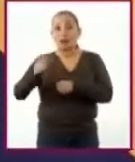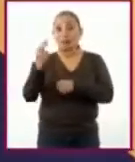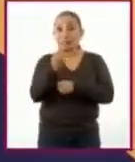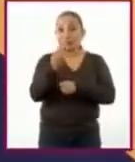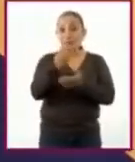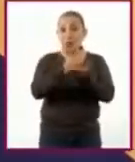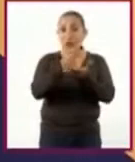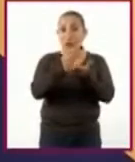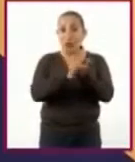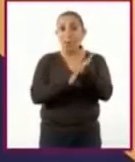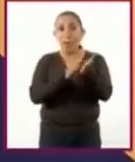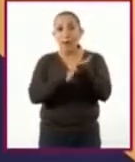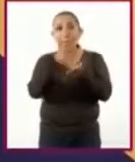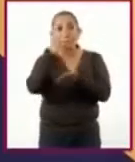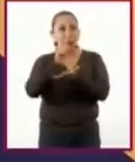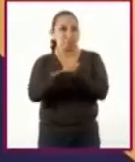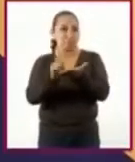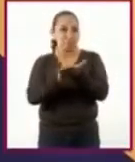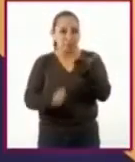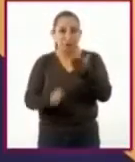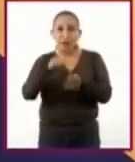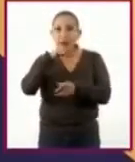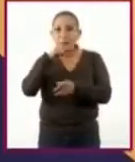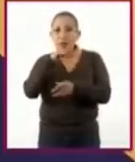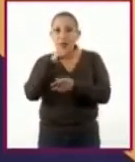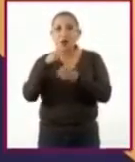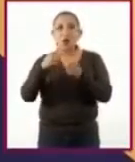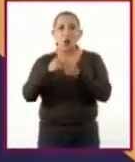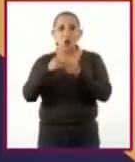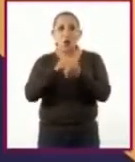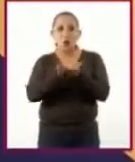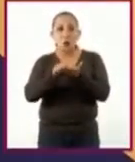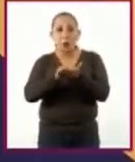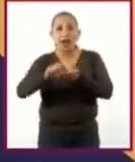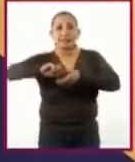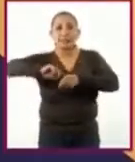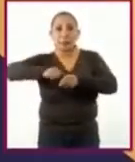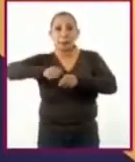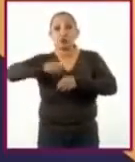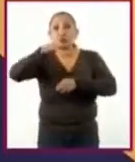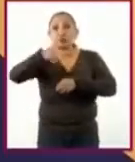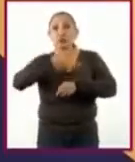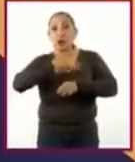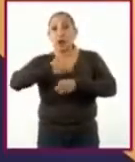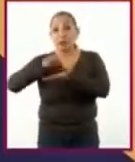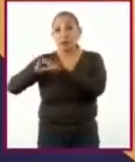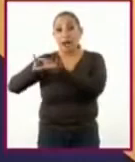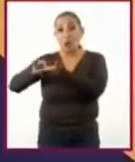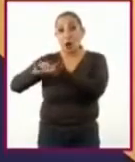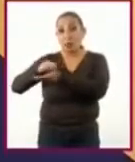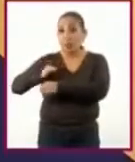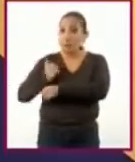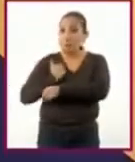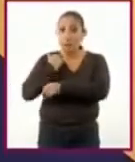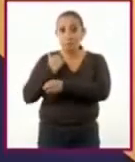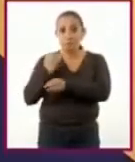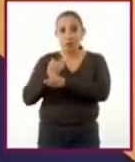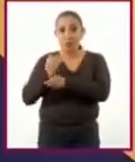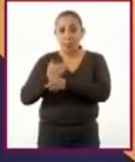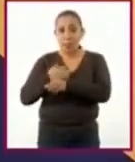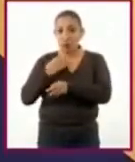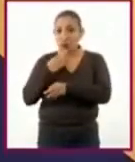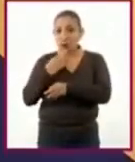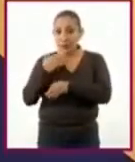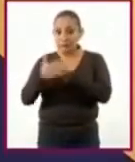cuaderno o papel para tomar notas, lápiz, goma y sacapuntas. Si cuentan con una calculadora, tengan la lista. Si